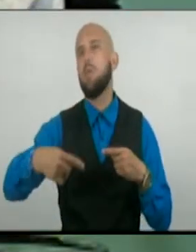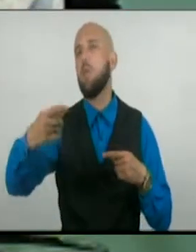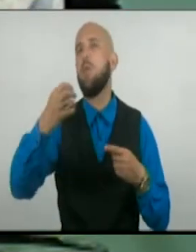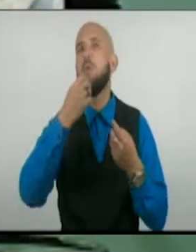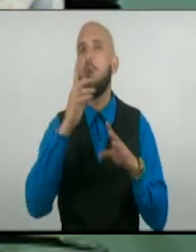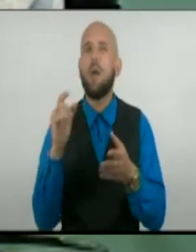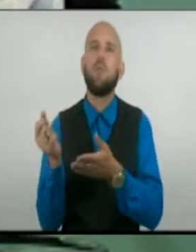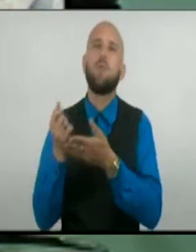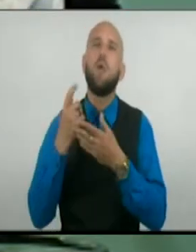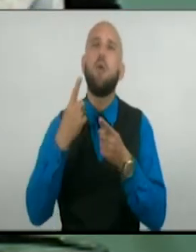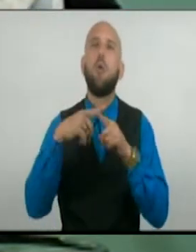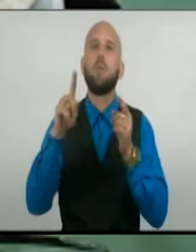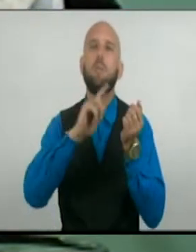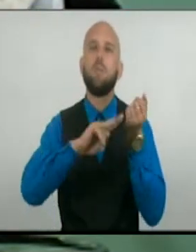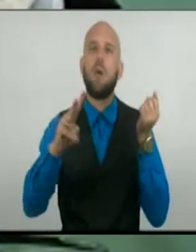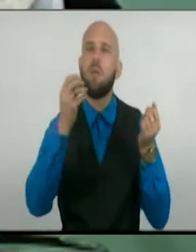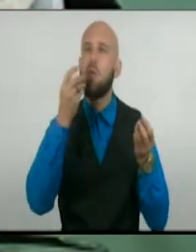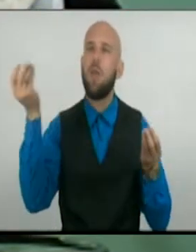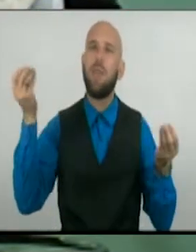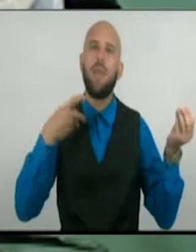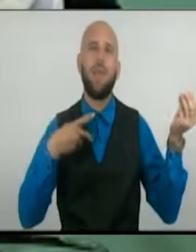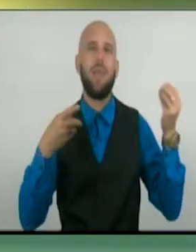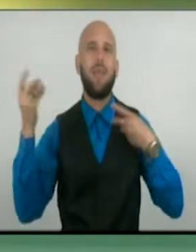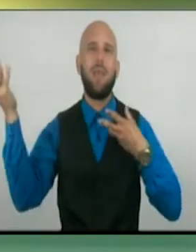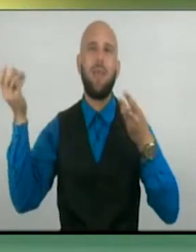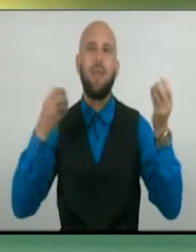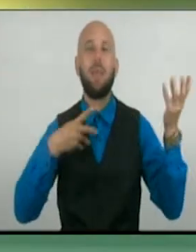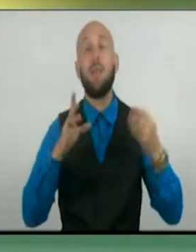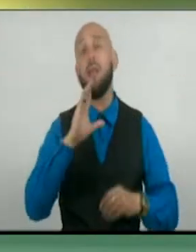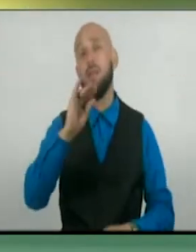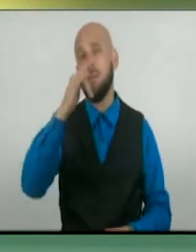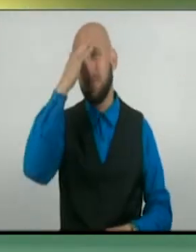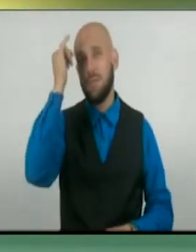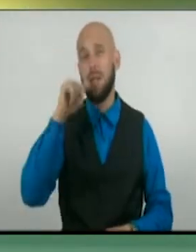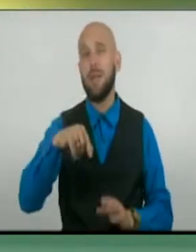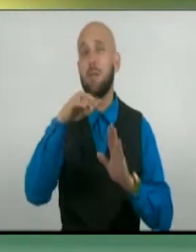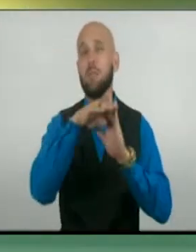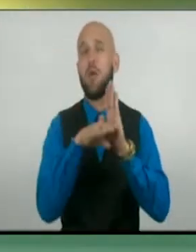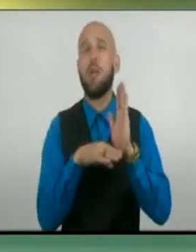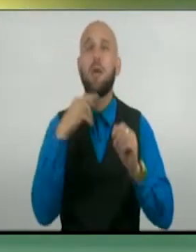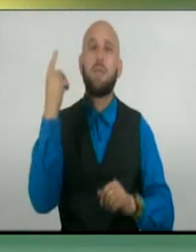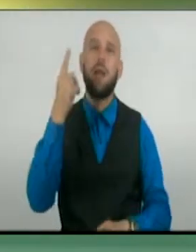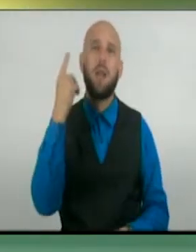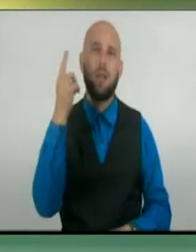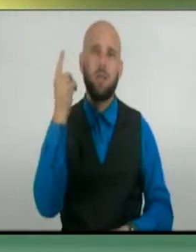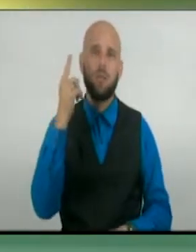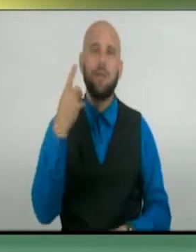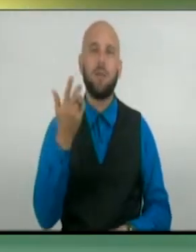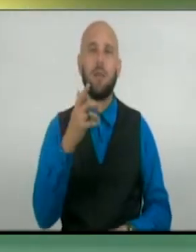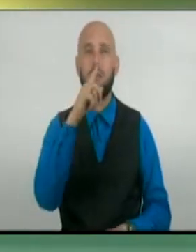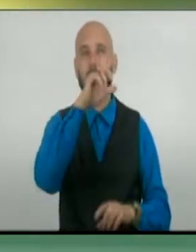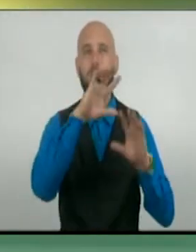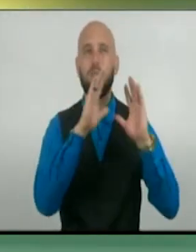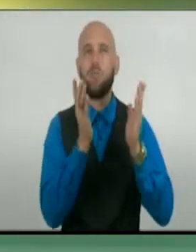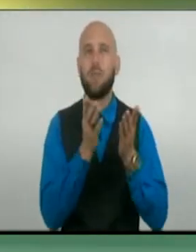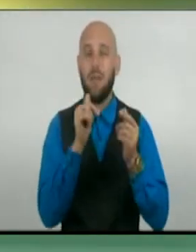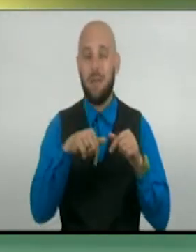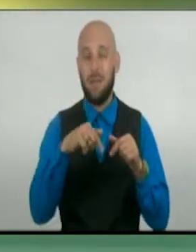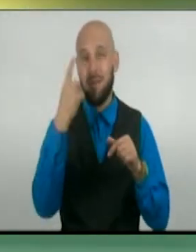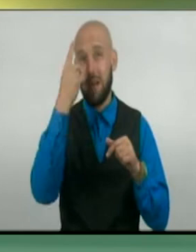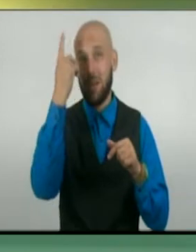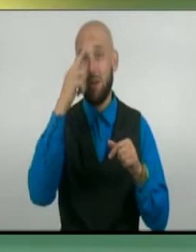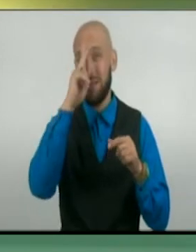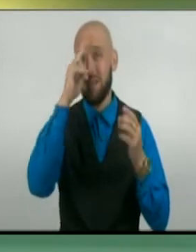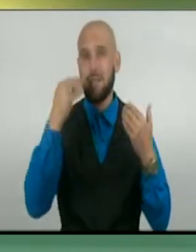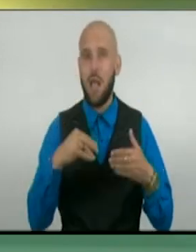como decía marx a un programa nacional y el sistema de salud lo organiza para que entre todas las